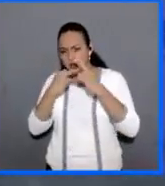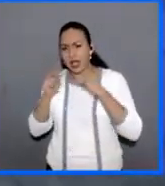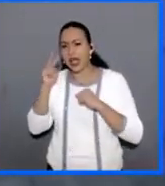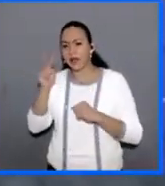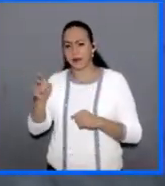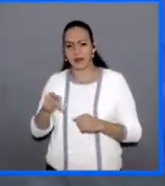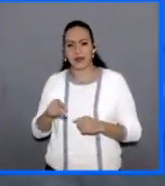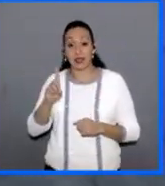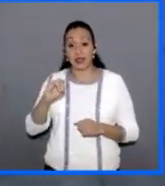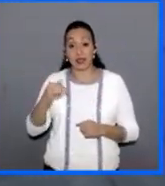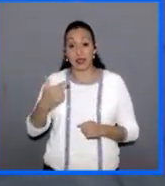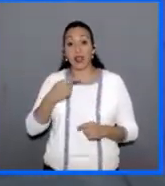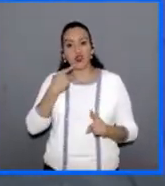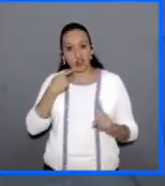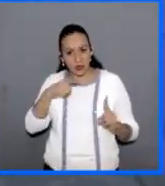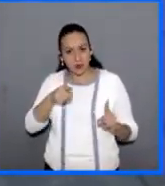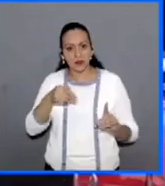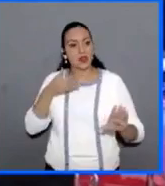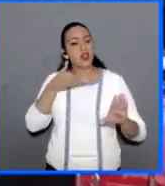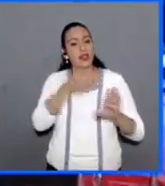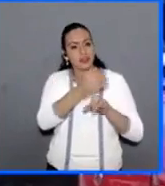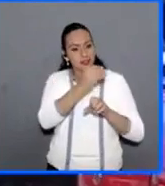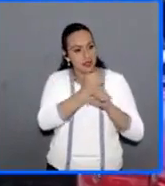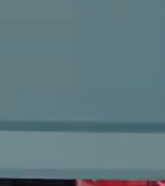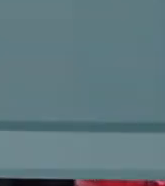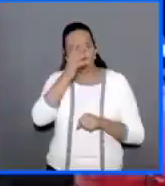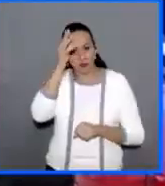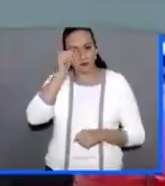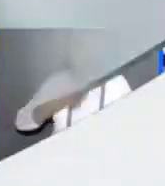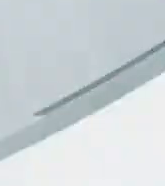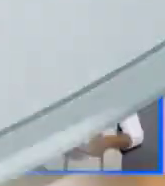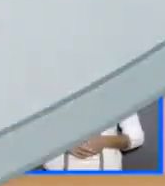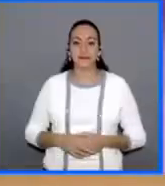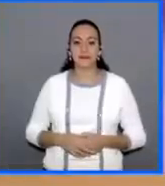Diego contra el cierre de la investigación.